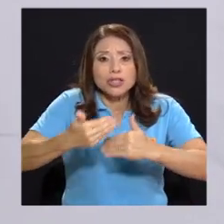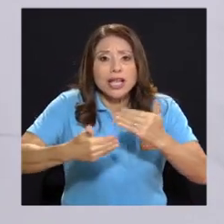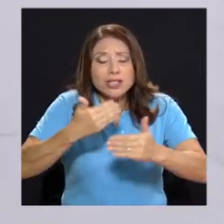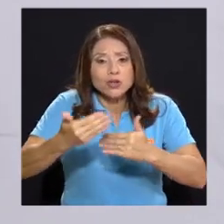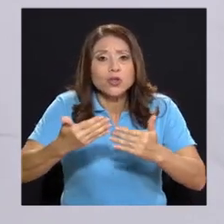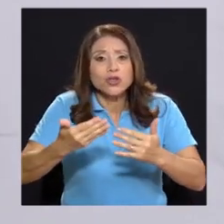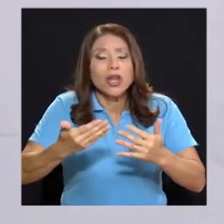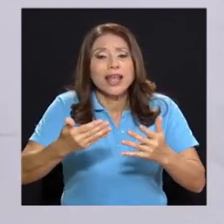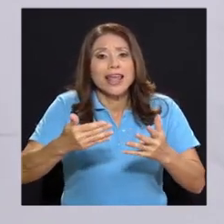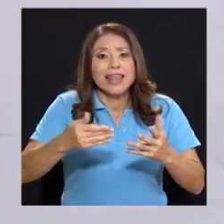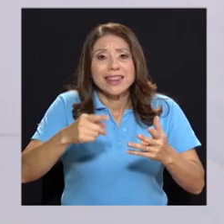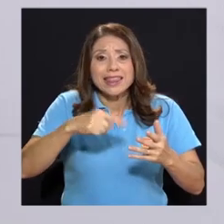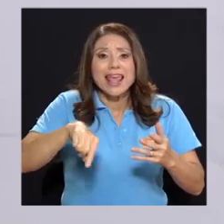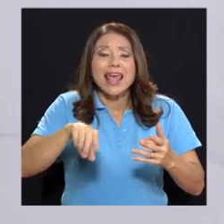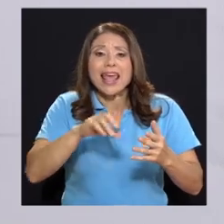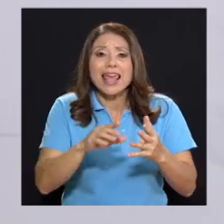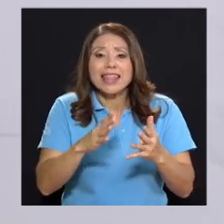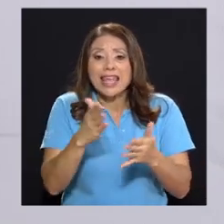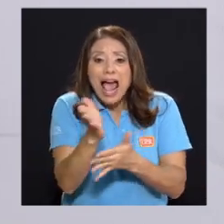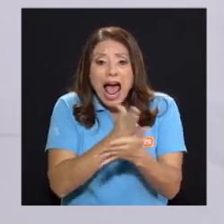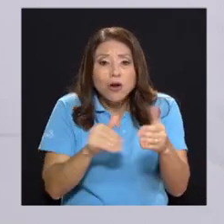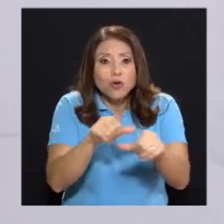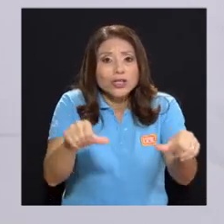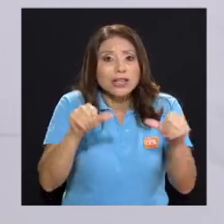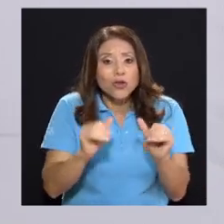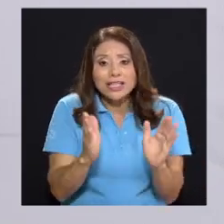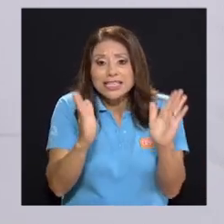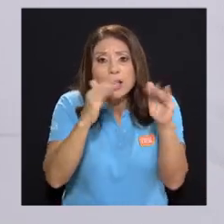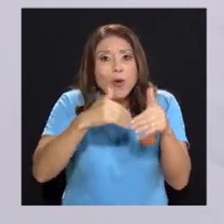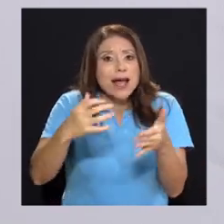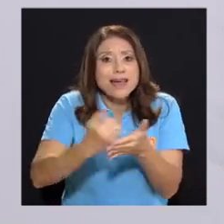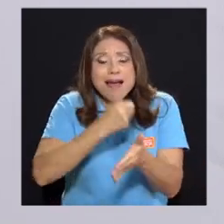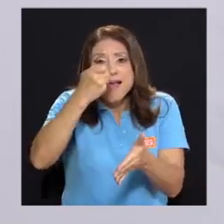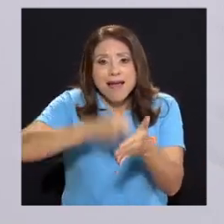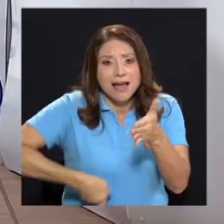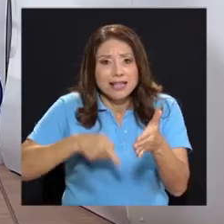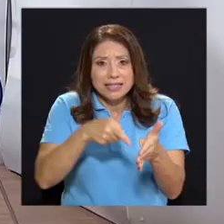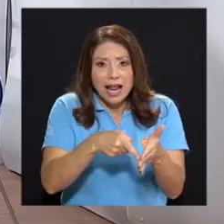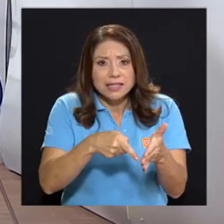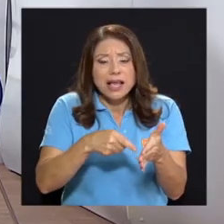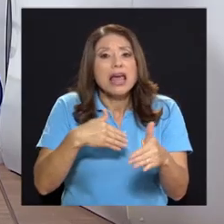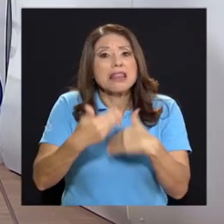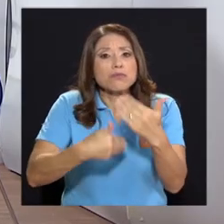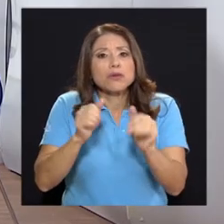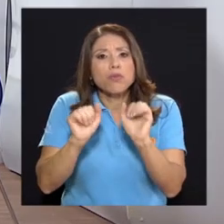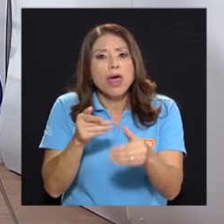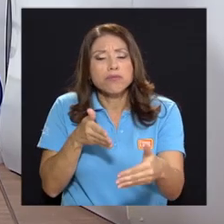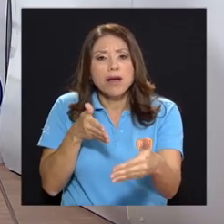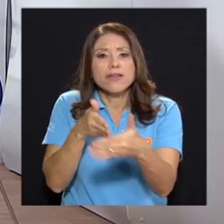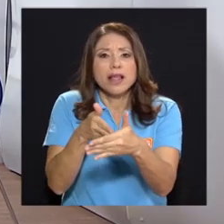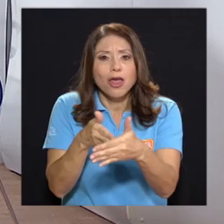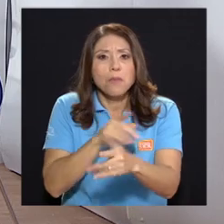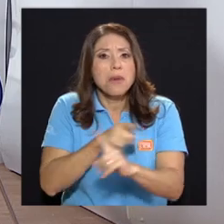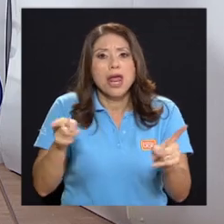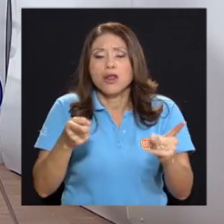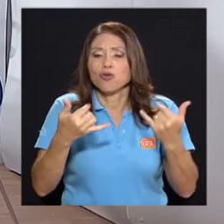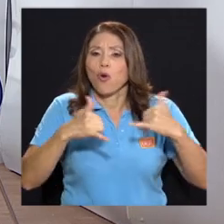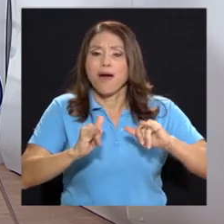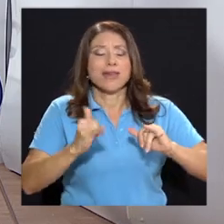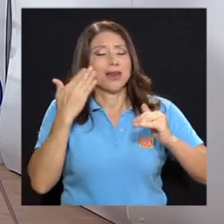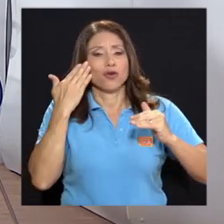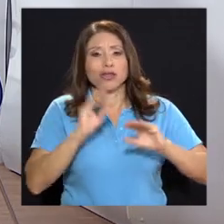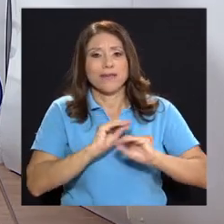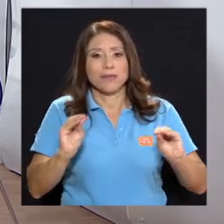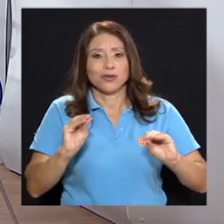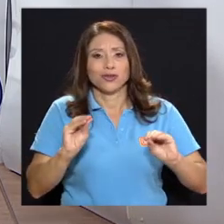educación y desgravación arancelaria algunos sectores se puedan haber afectados pero todavía no lo sabemos pero eso serían las dos conclusiones